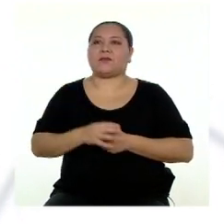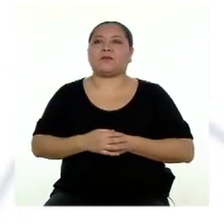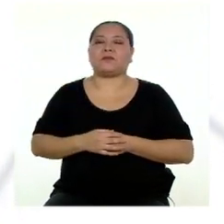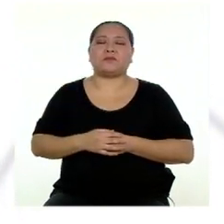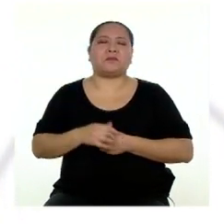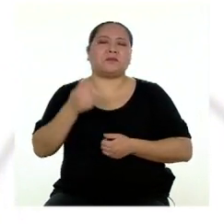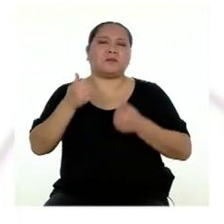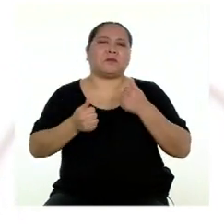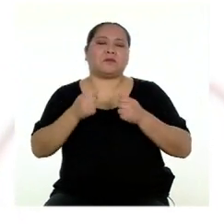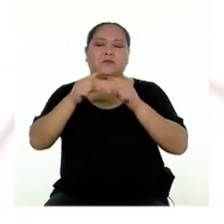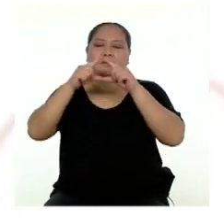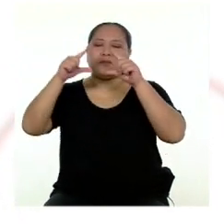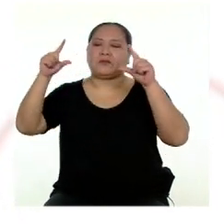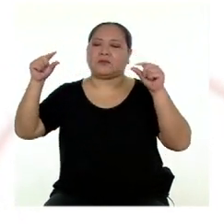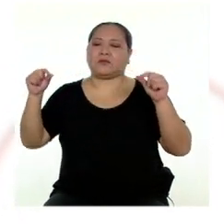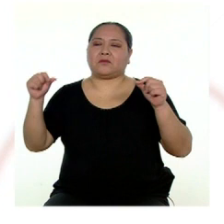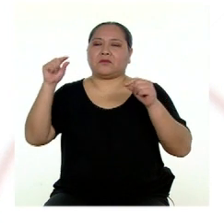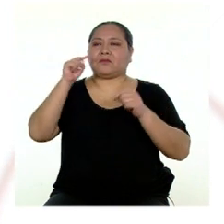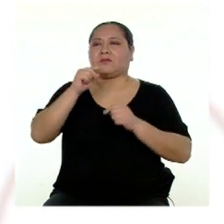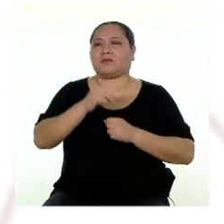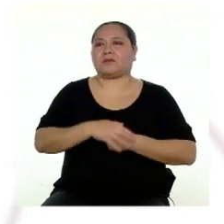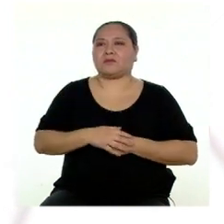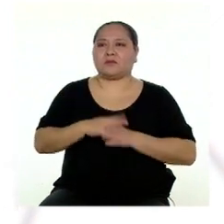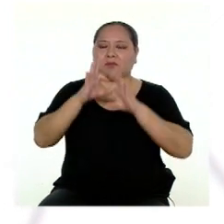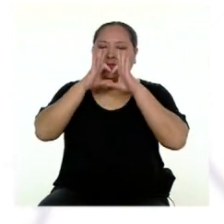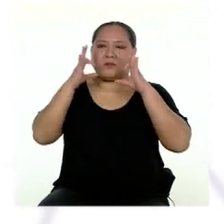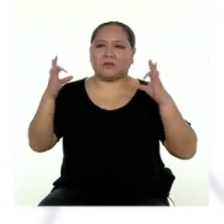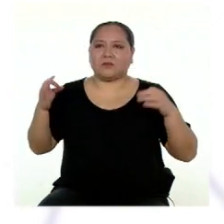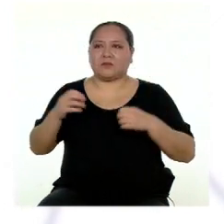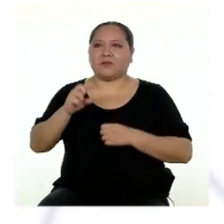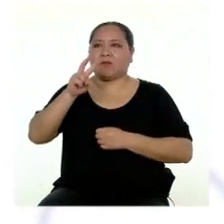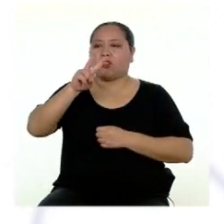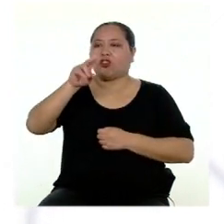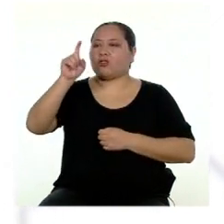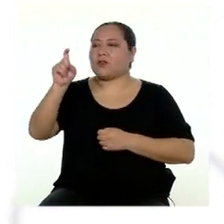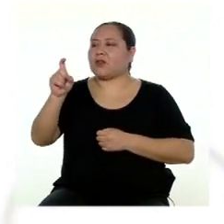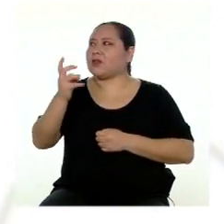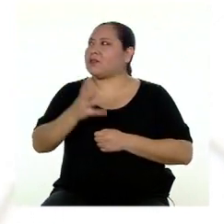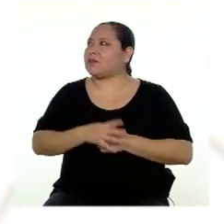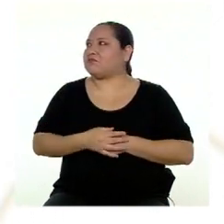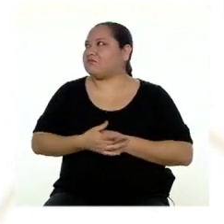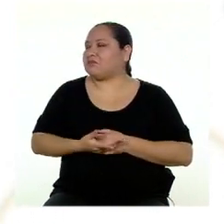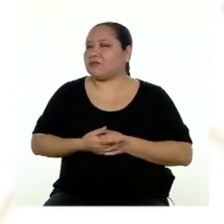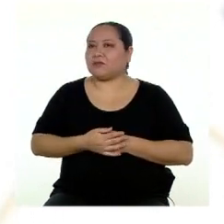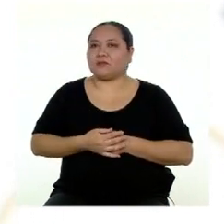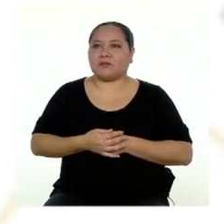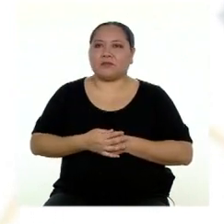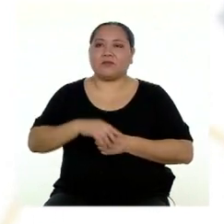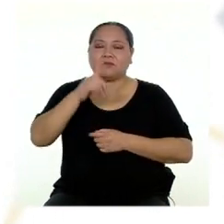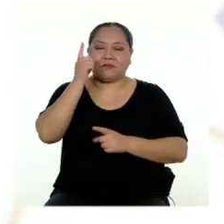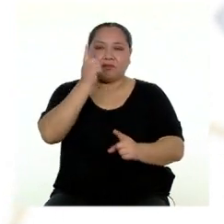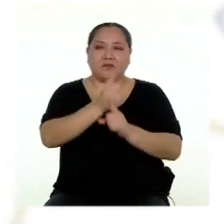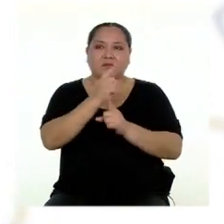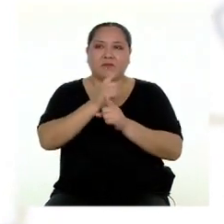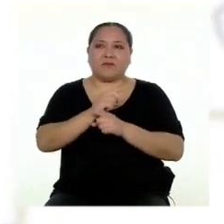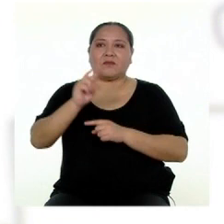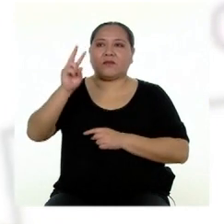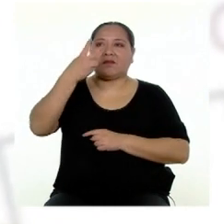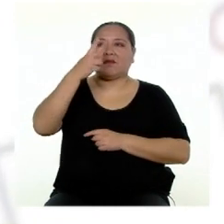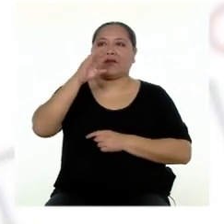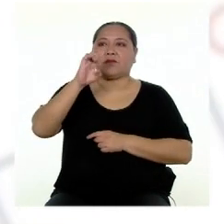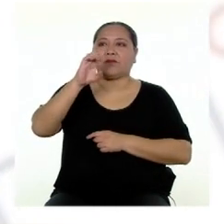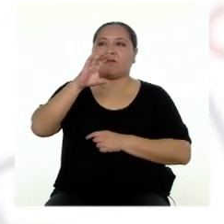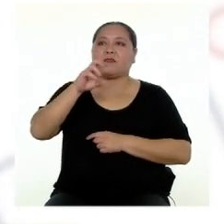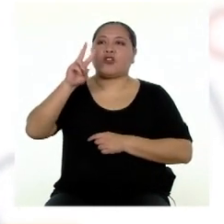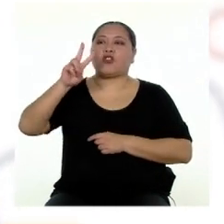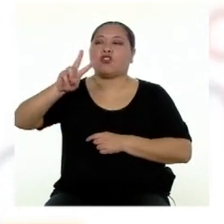¿Y cuál sería la expresión algebraica de esa frase? ¿2x? Correcto. Entonces nuestra segunda ecuación